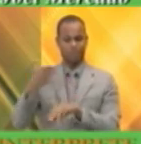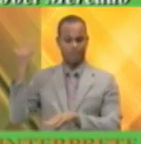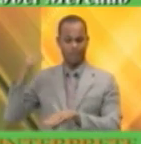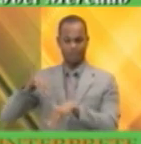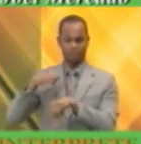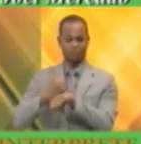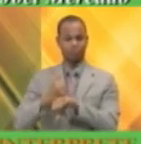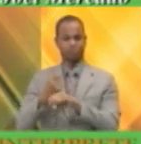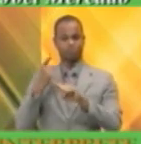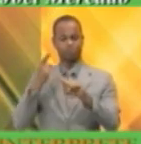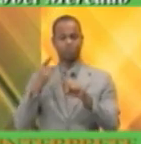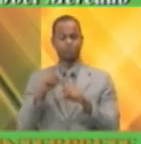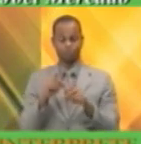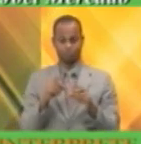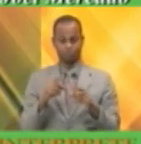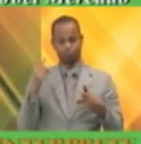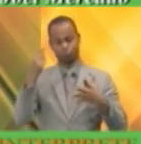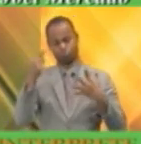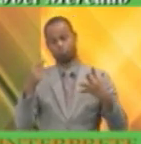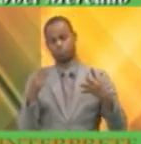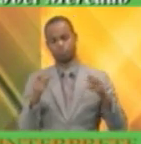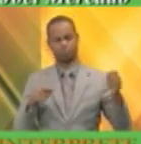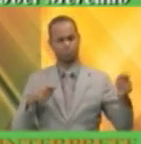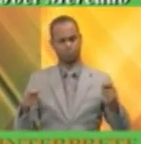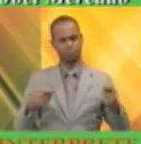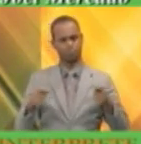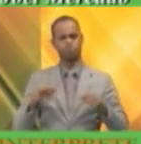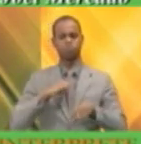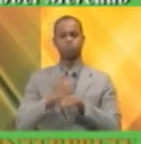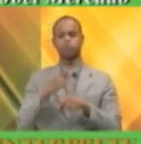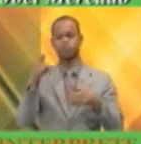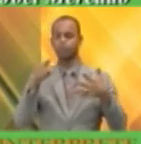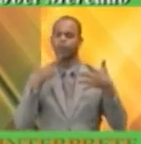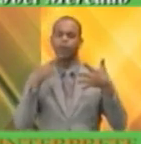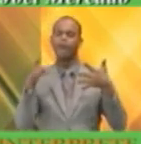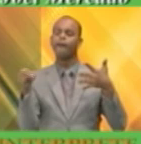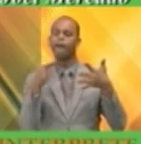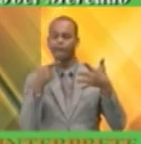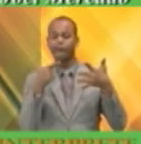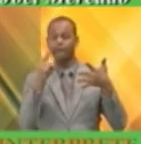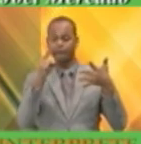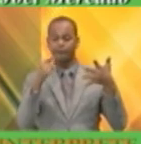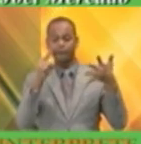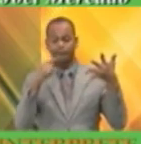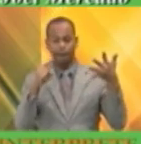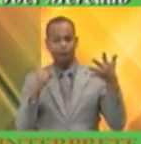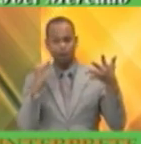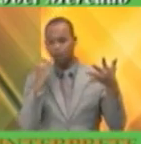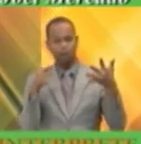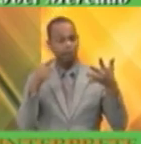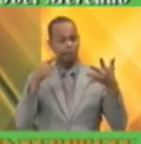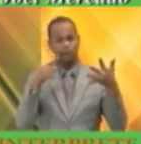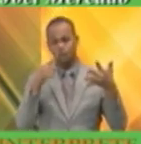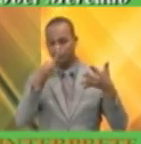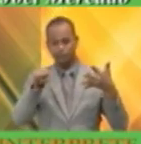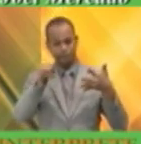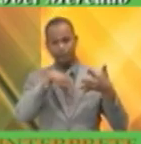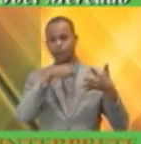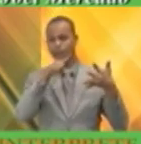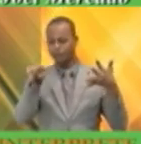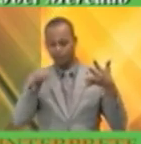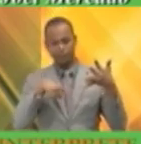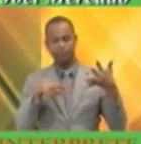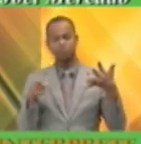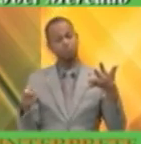preestablecidas por los organismos que gobiernan el deporte paralímpico, si no se hace, no se da. Ahora mismo nosotros a